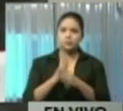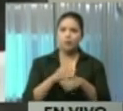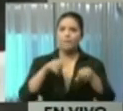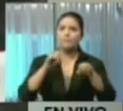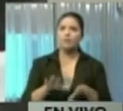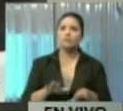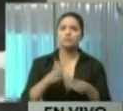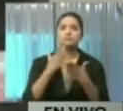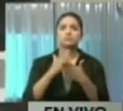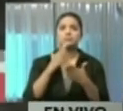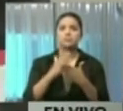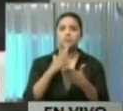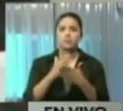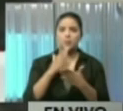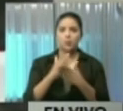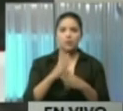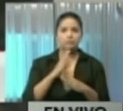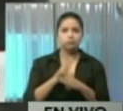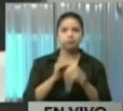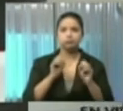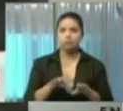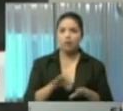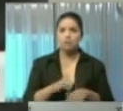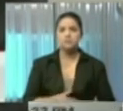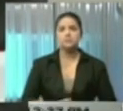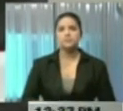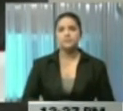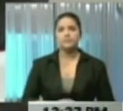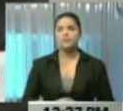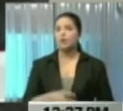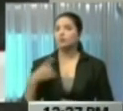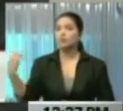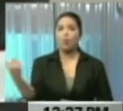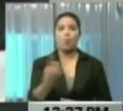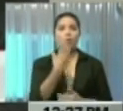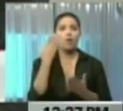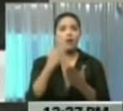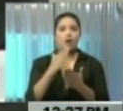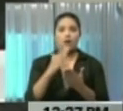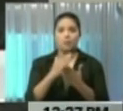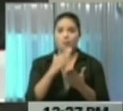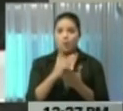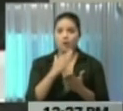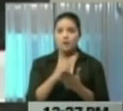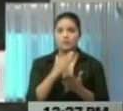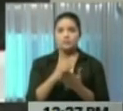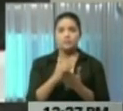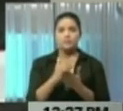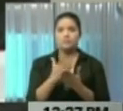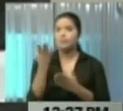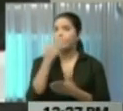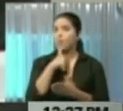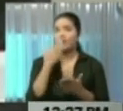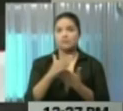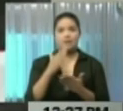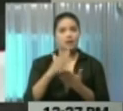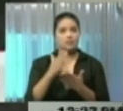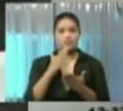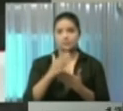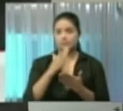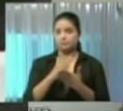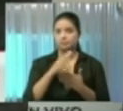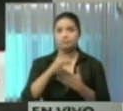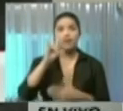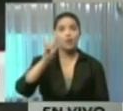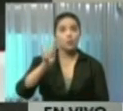las instituciones educativas, donde nuestras instituciones educativas no vamos a tener actividades y